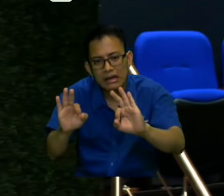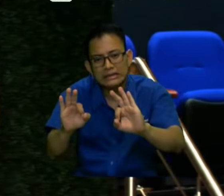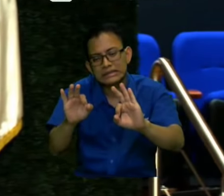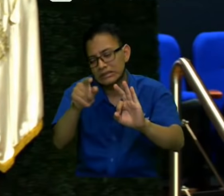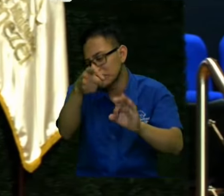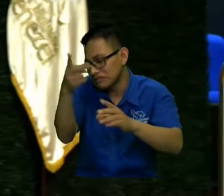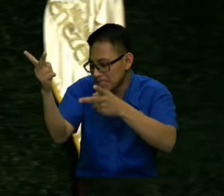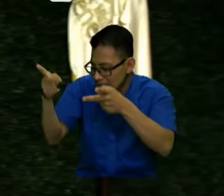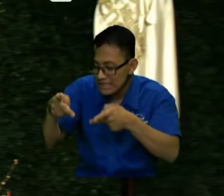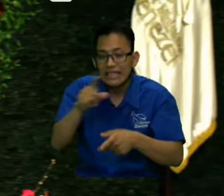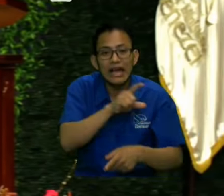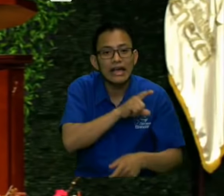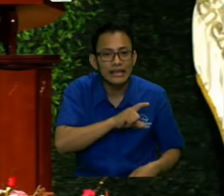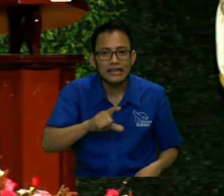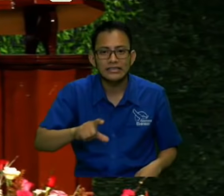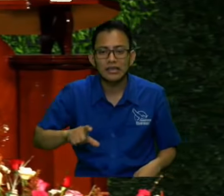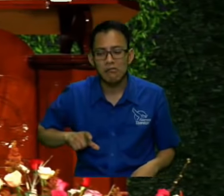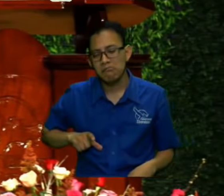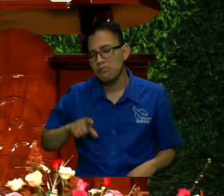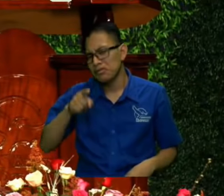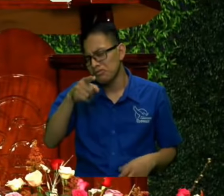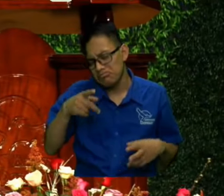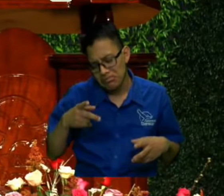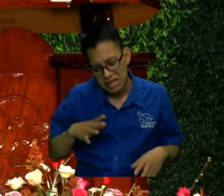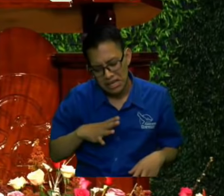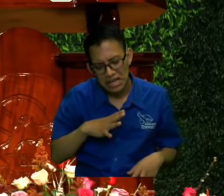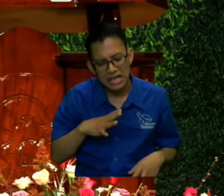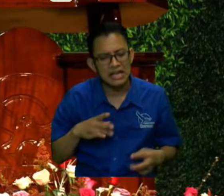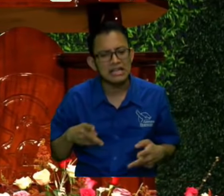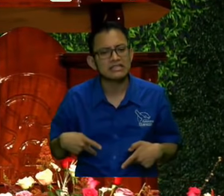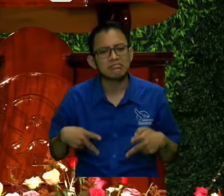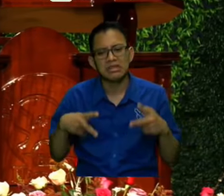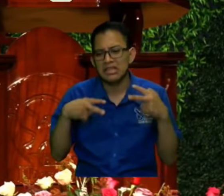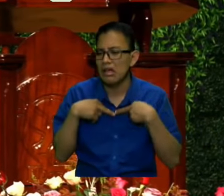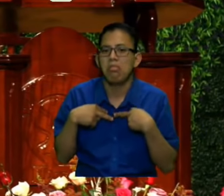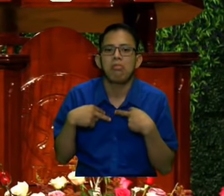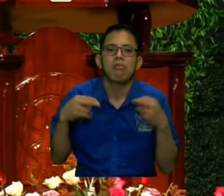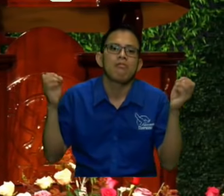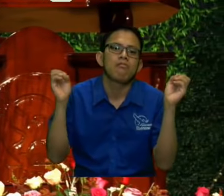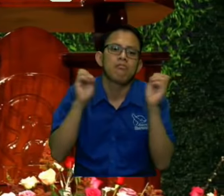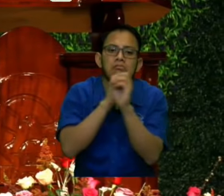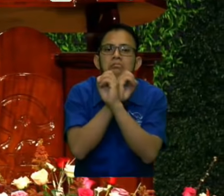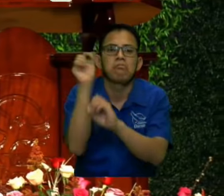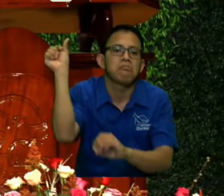Viniste a Cristo y tenías tu vida hecha un escándalo.